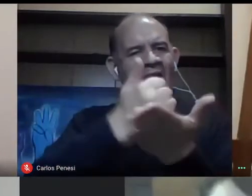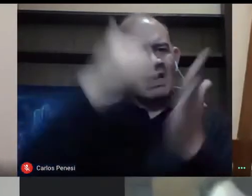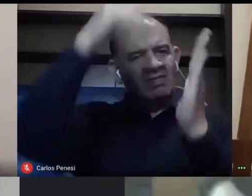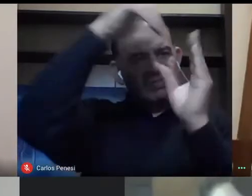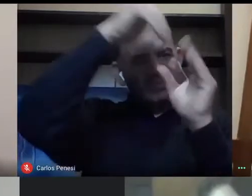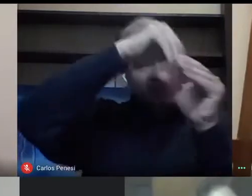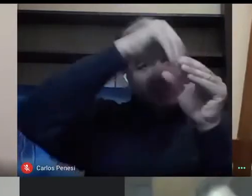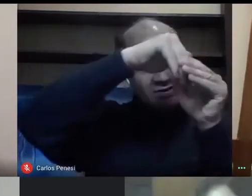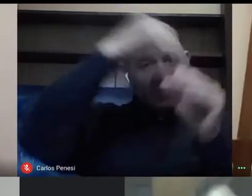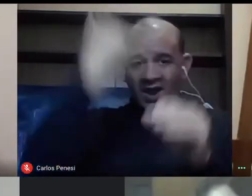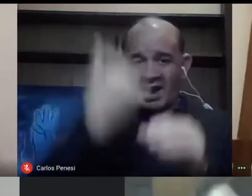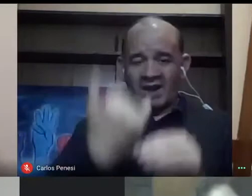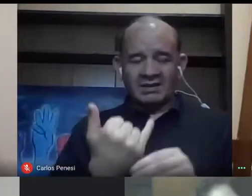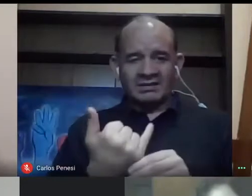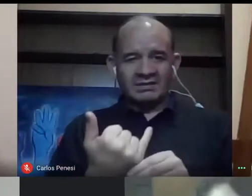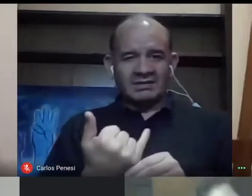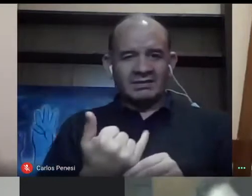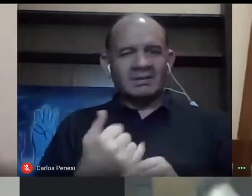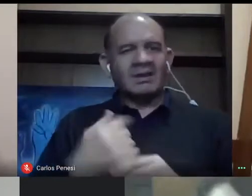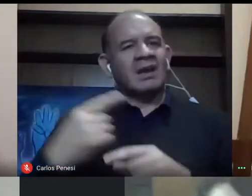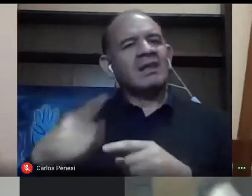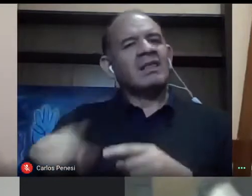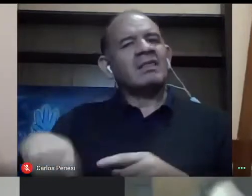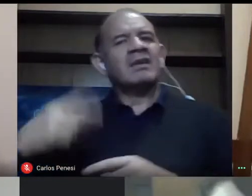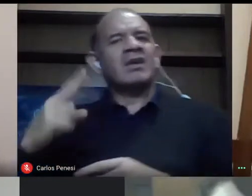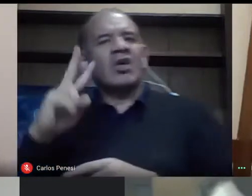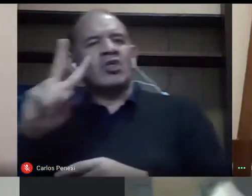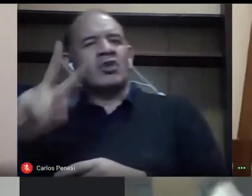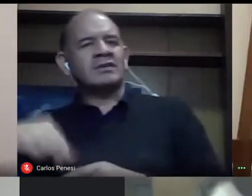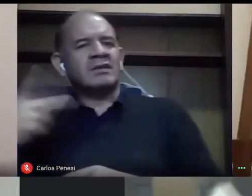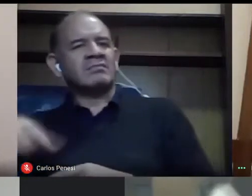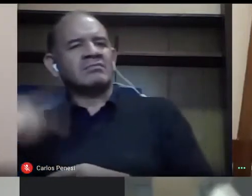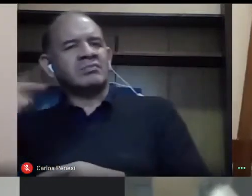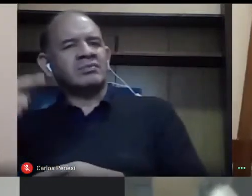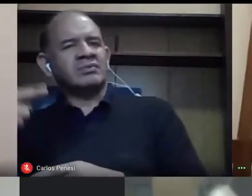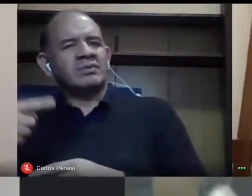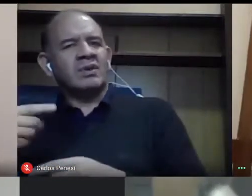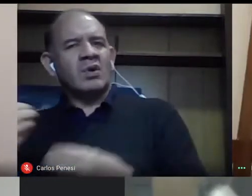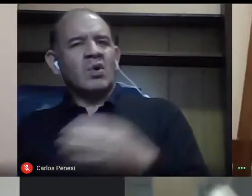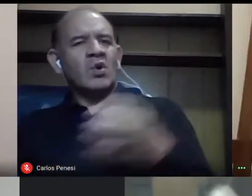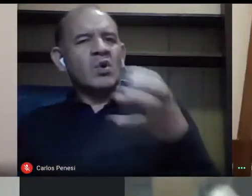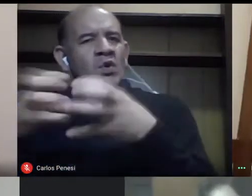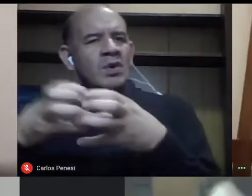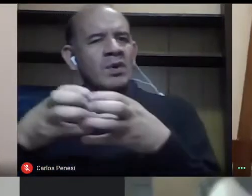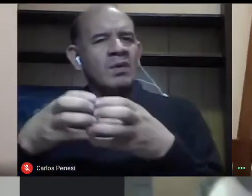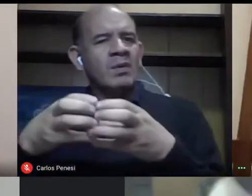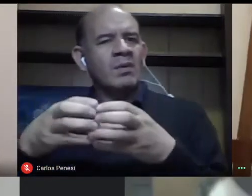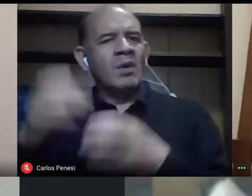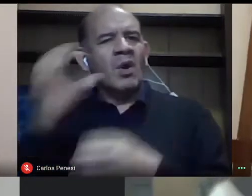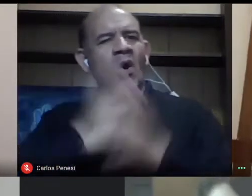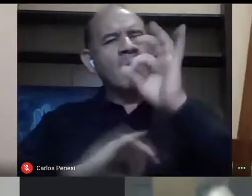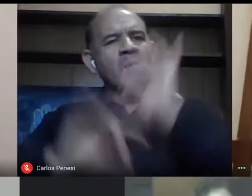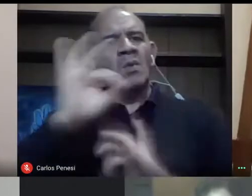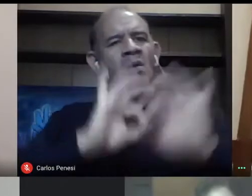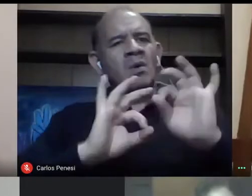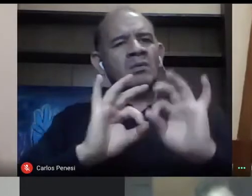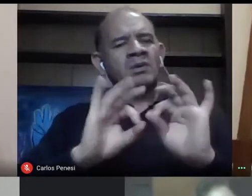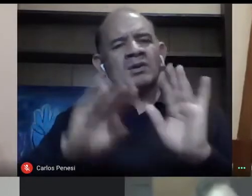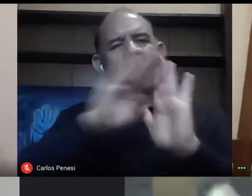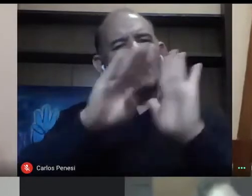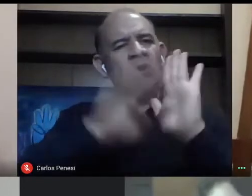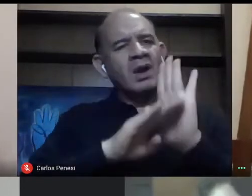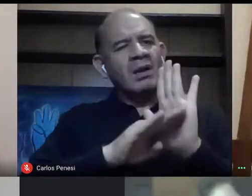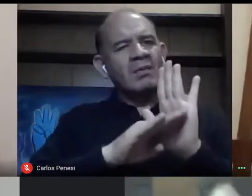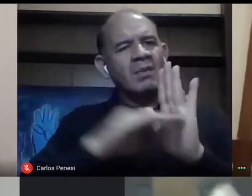Y incluso nosotros ya estamos participando desde hace 2 años de un programa de la Organización Mundial de la Propiedad Intelectual,